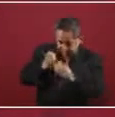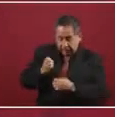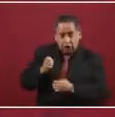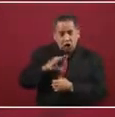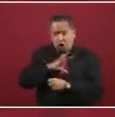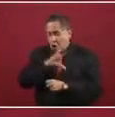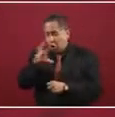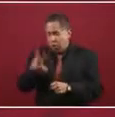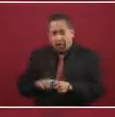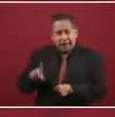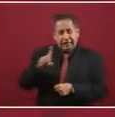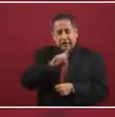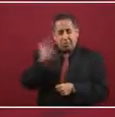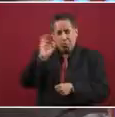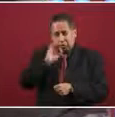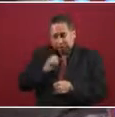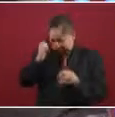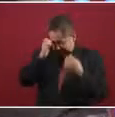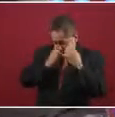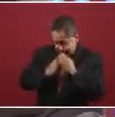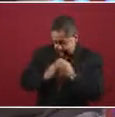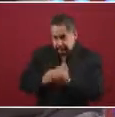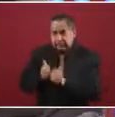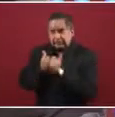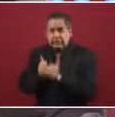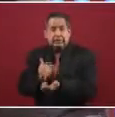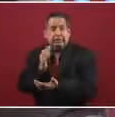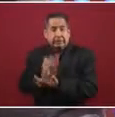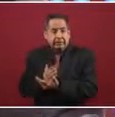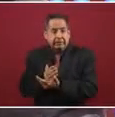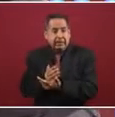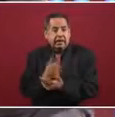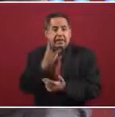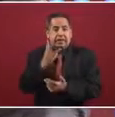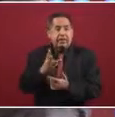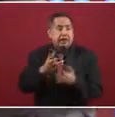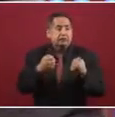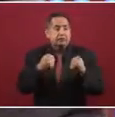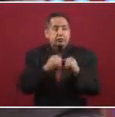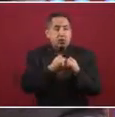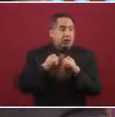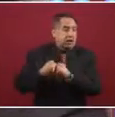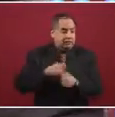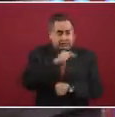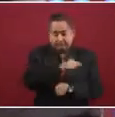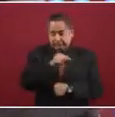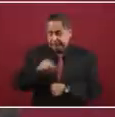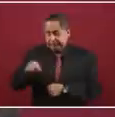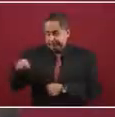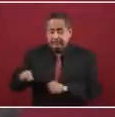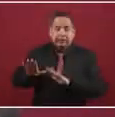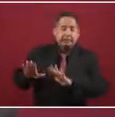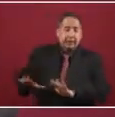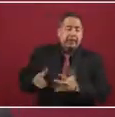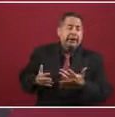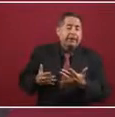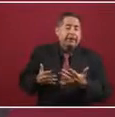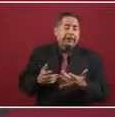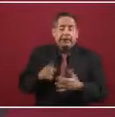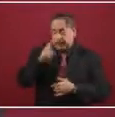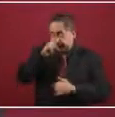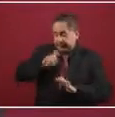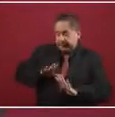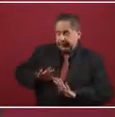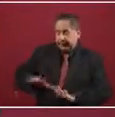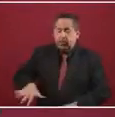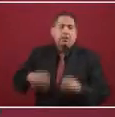tomate. Eso significaría paralizar cuando menos 3 puntos fronterizos. Es imposible y se echaría a perder el tomate. Entonces,